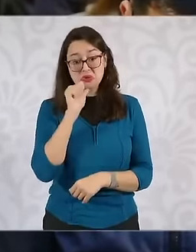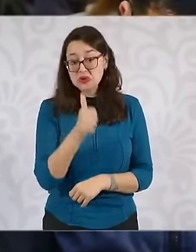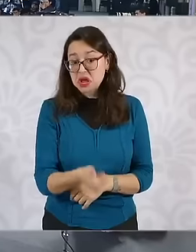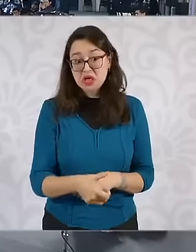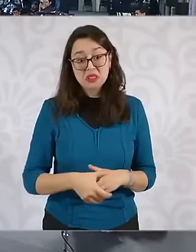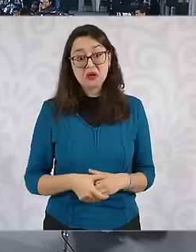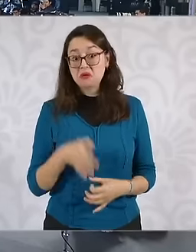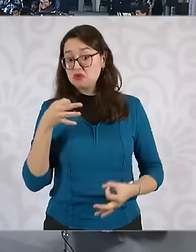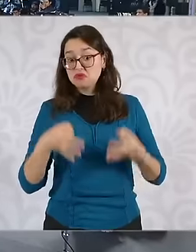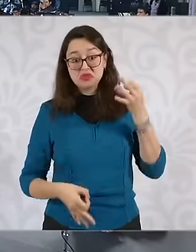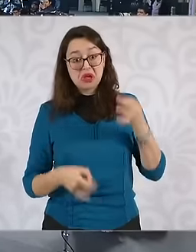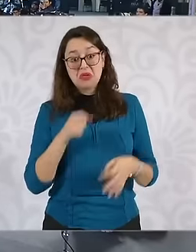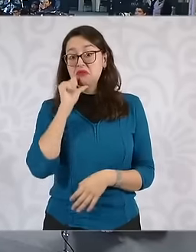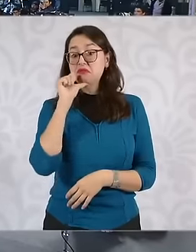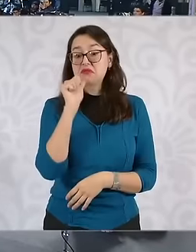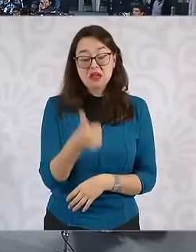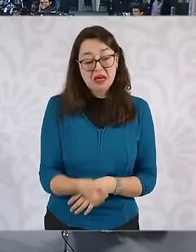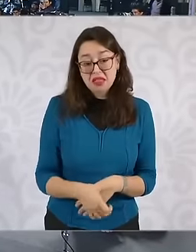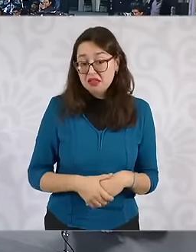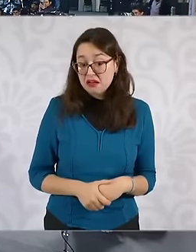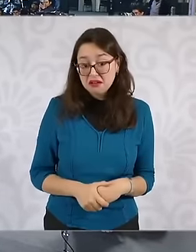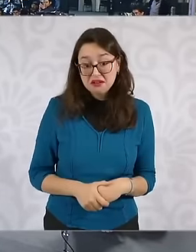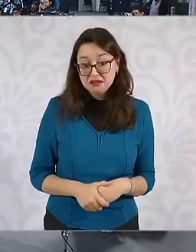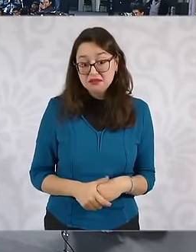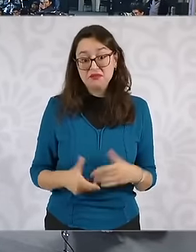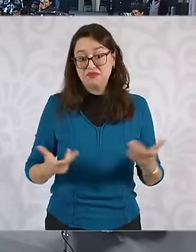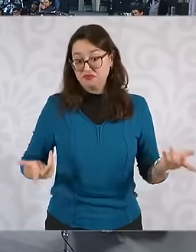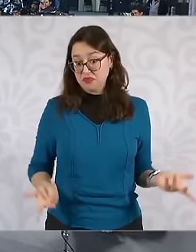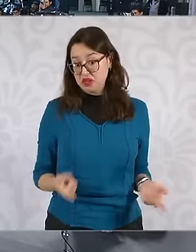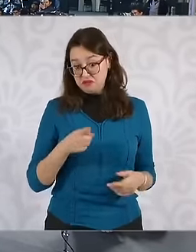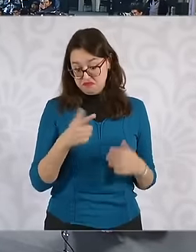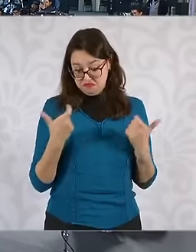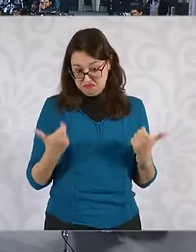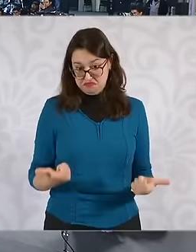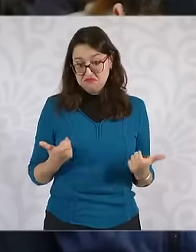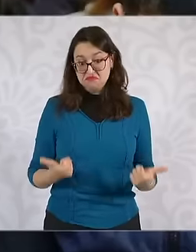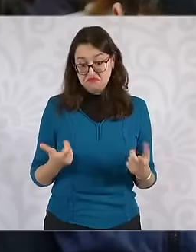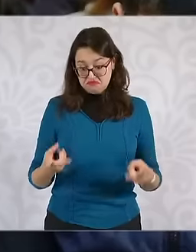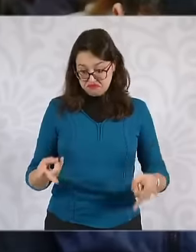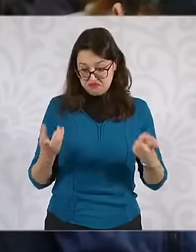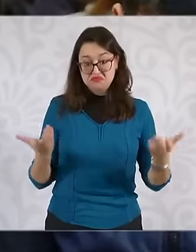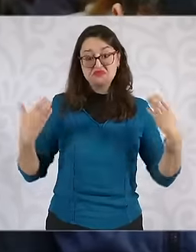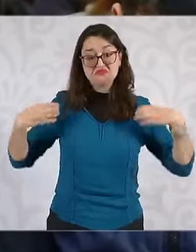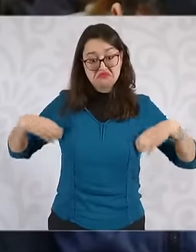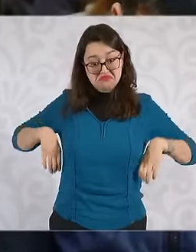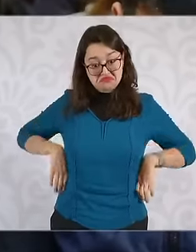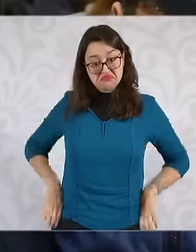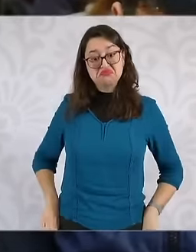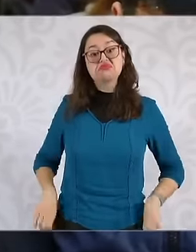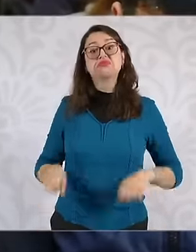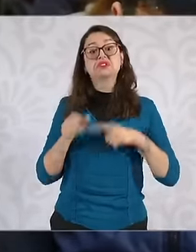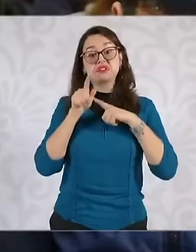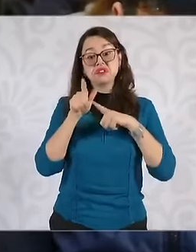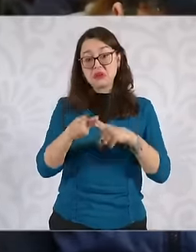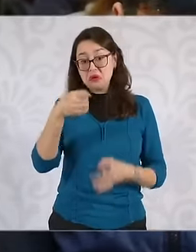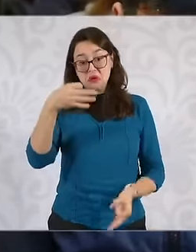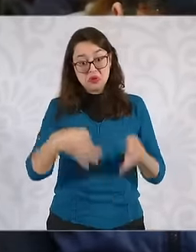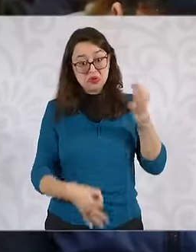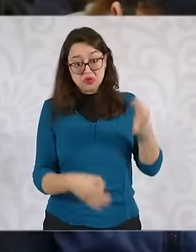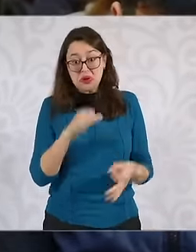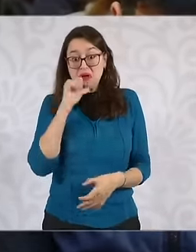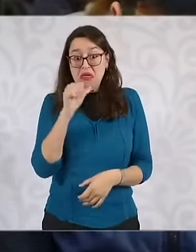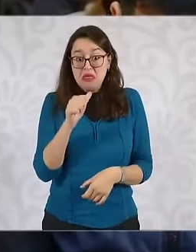pues juzgados ni siquiera, y viven ellos con sus recursos que se robaron. O sea, ninguno de ellos ha sido enjuiciado. Por eso